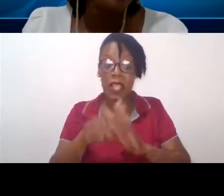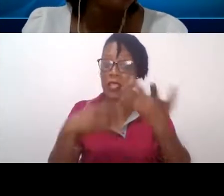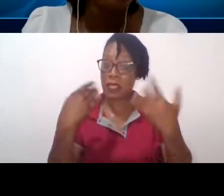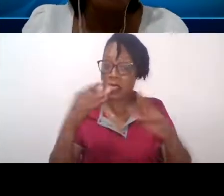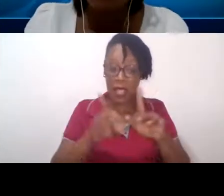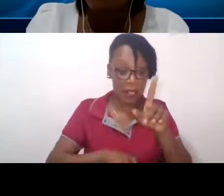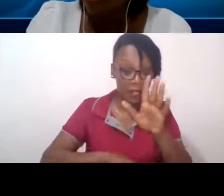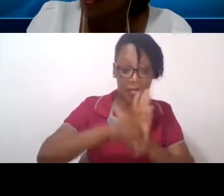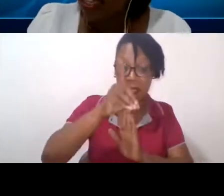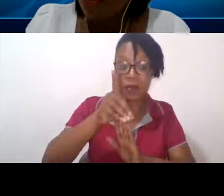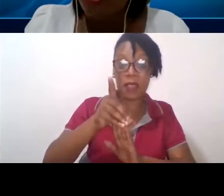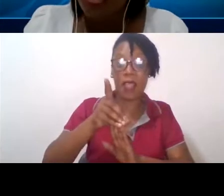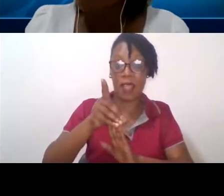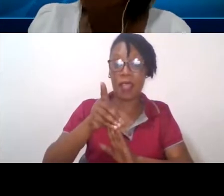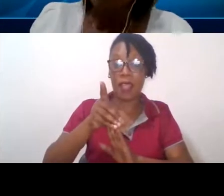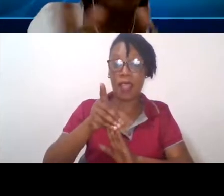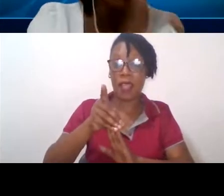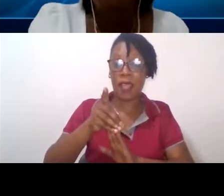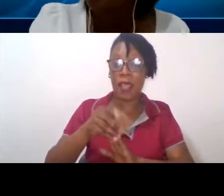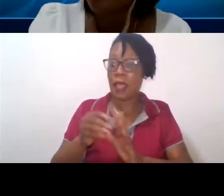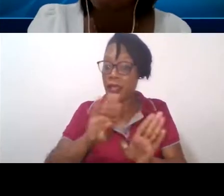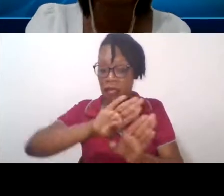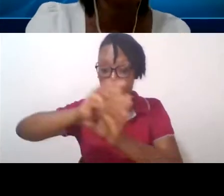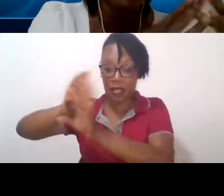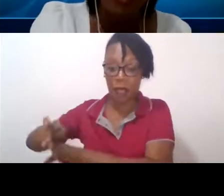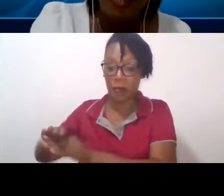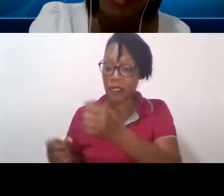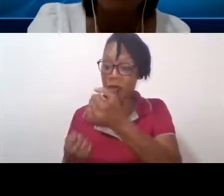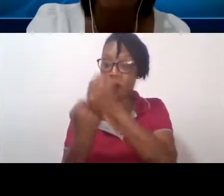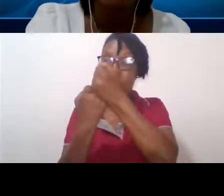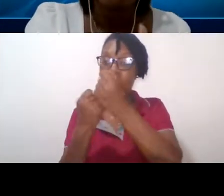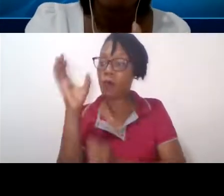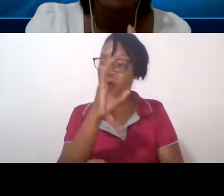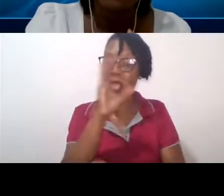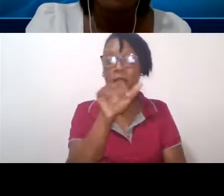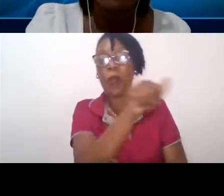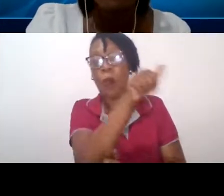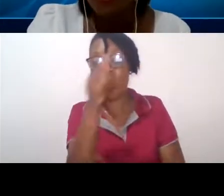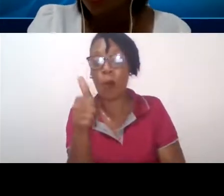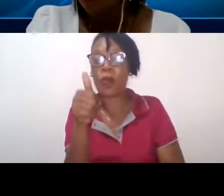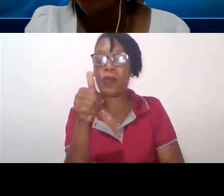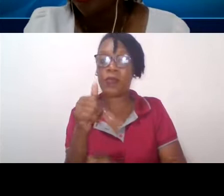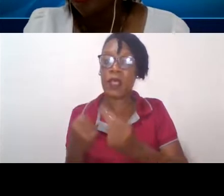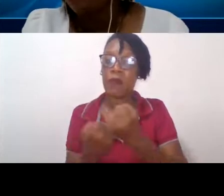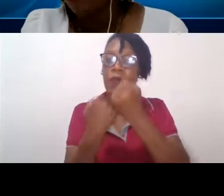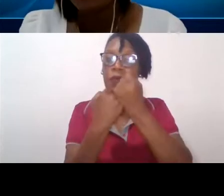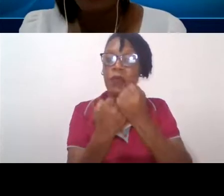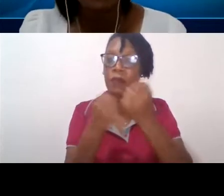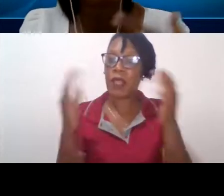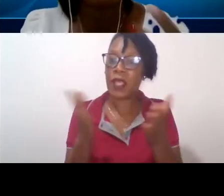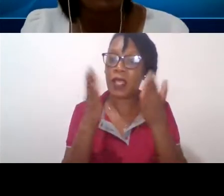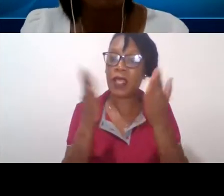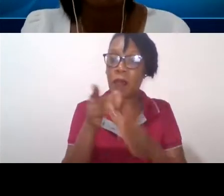habilidad, pues entonces quitamos el apoyo y busquemos otros apoyos para ir generando o para ir haciendo que él